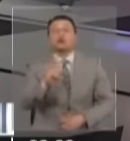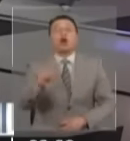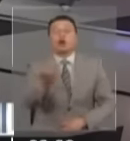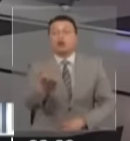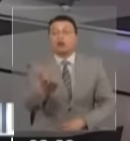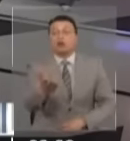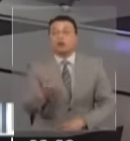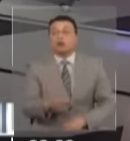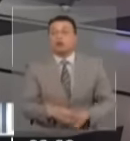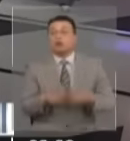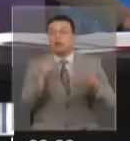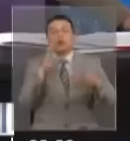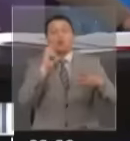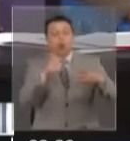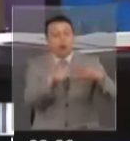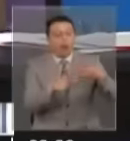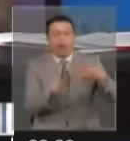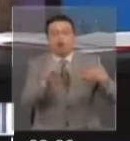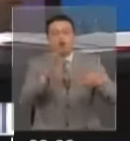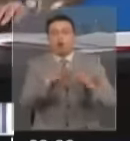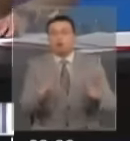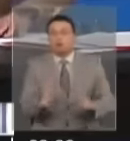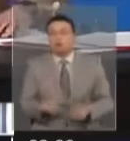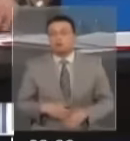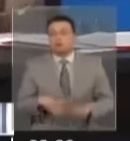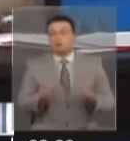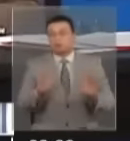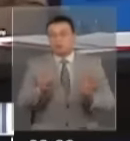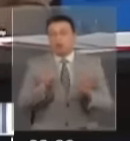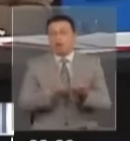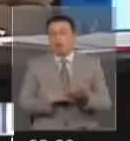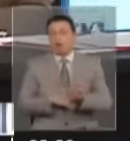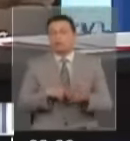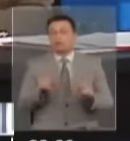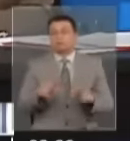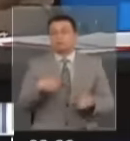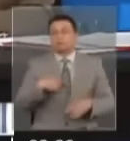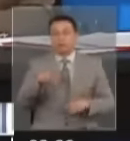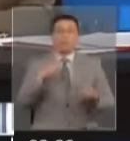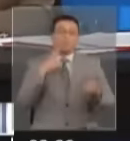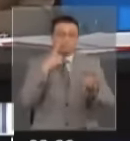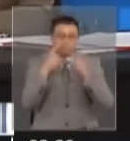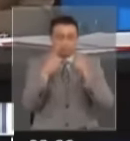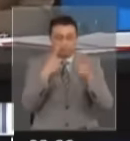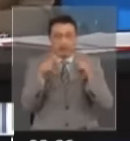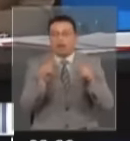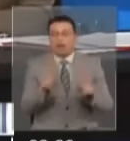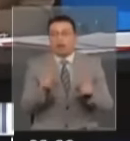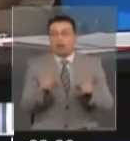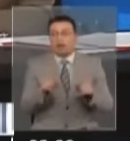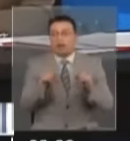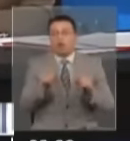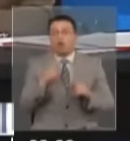cosas. ¿Con cuál causal no está de acuerdo? No, la verdad, en el fondo, la causal del peligro... Estoy